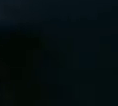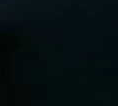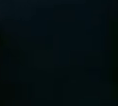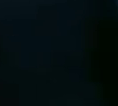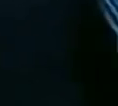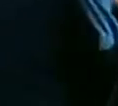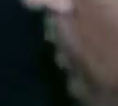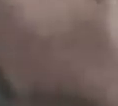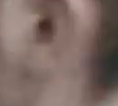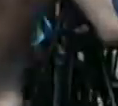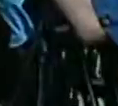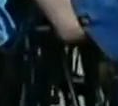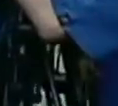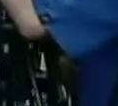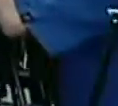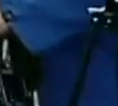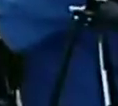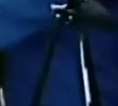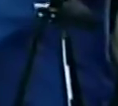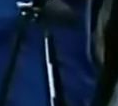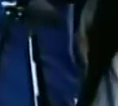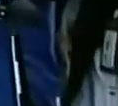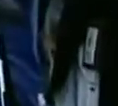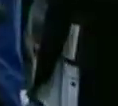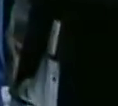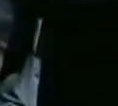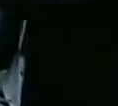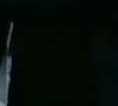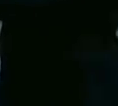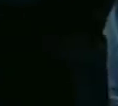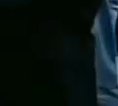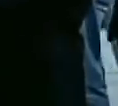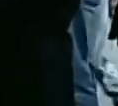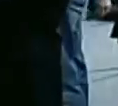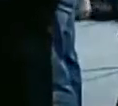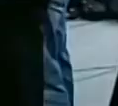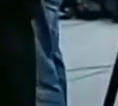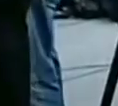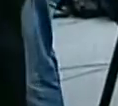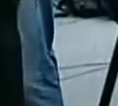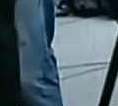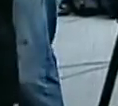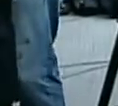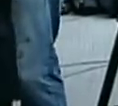quien acaba de culminar esta rueda de prensa con los medios de comunicación nacionales e internacionales. Para...